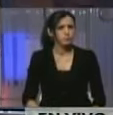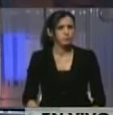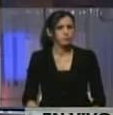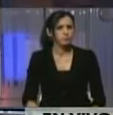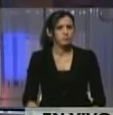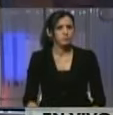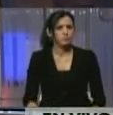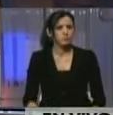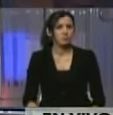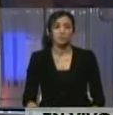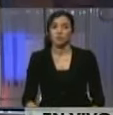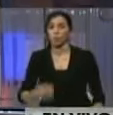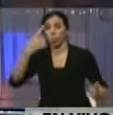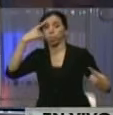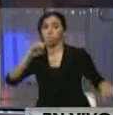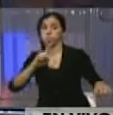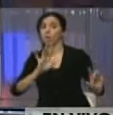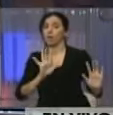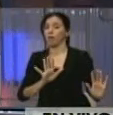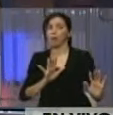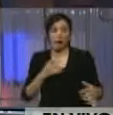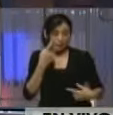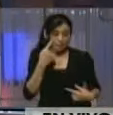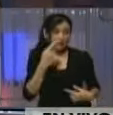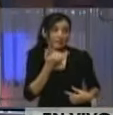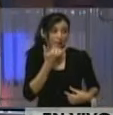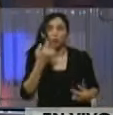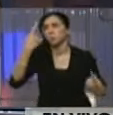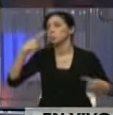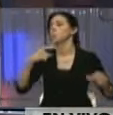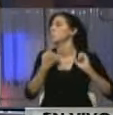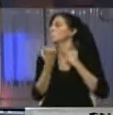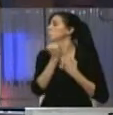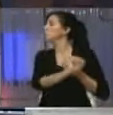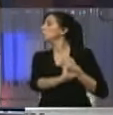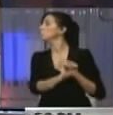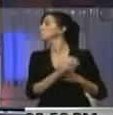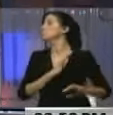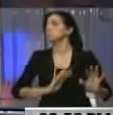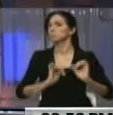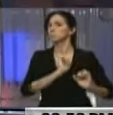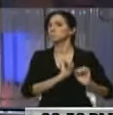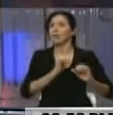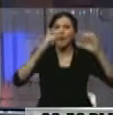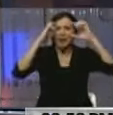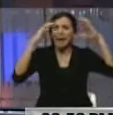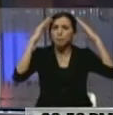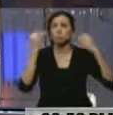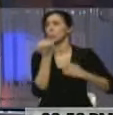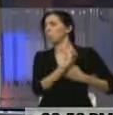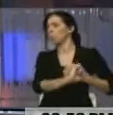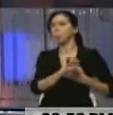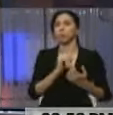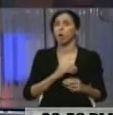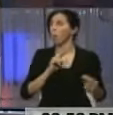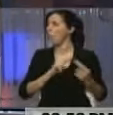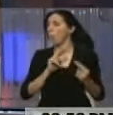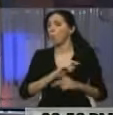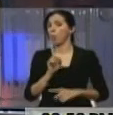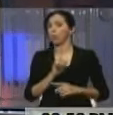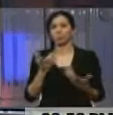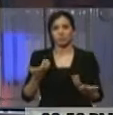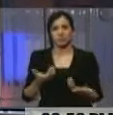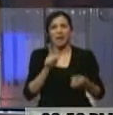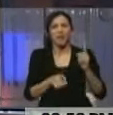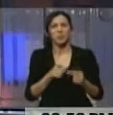Lanzarlo por el barranco, y cuando se ven cayendo por el barranco voltean la cabeza. No, yo ni lo conozco, yo ni lo conozco, como hicieron